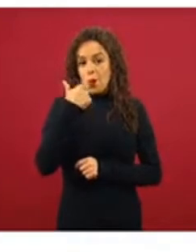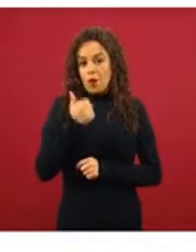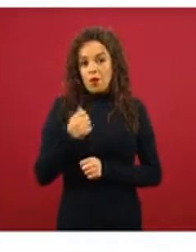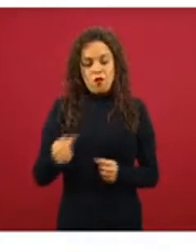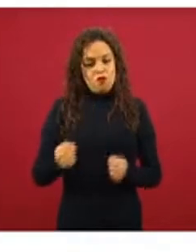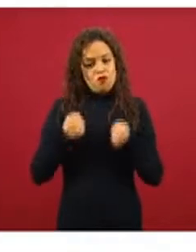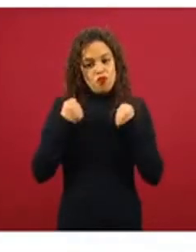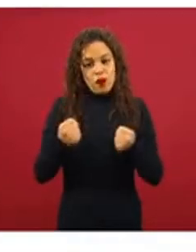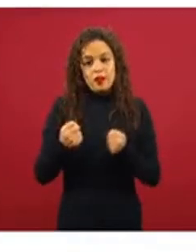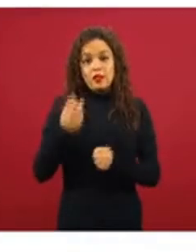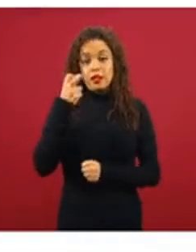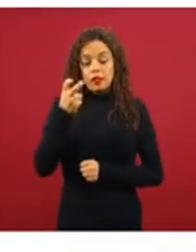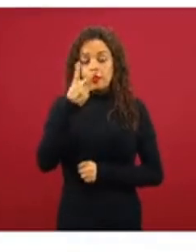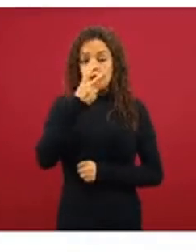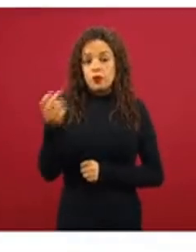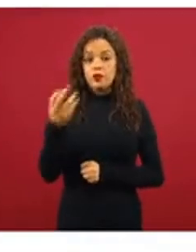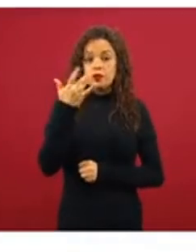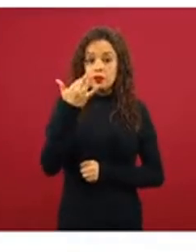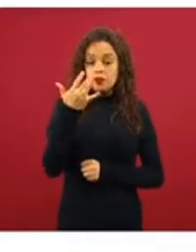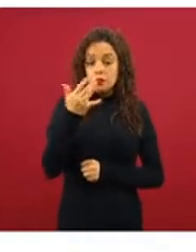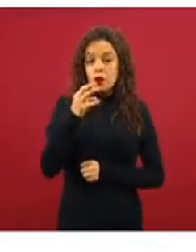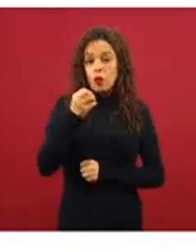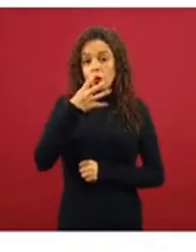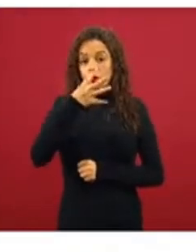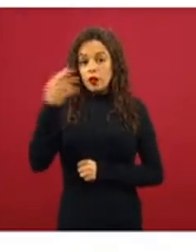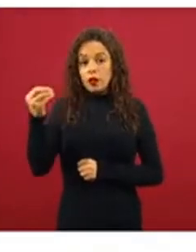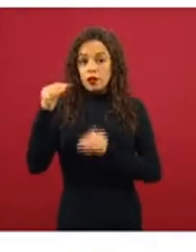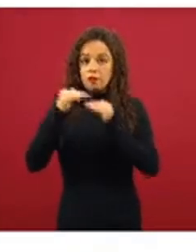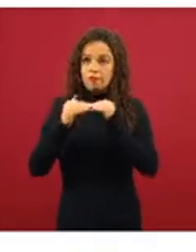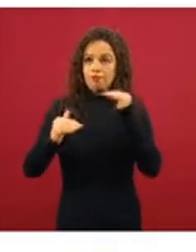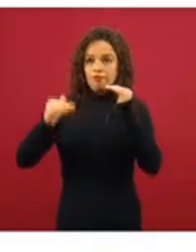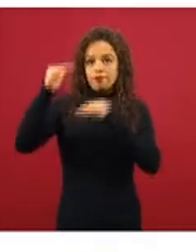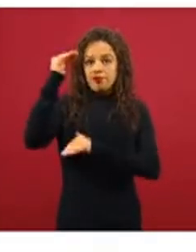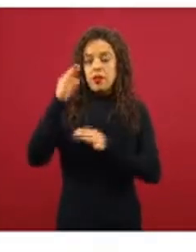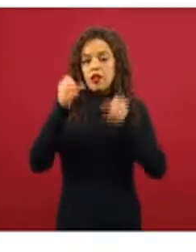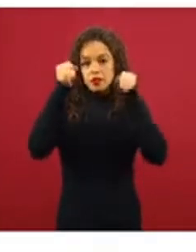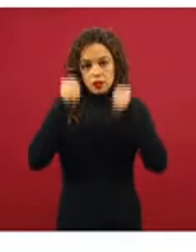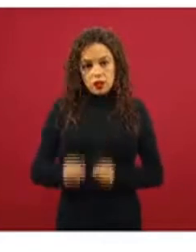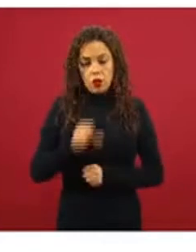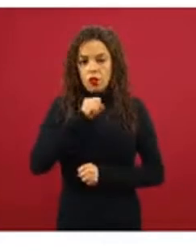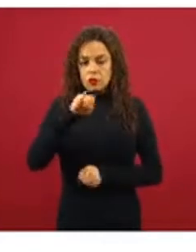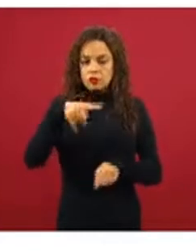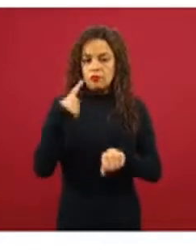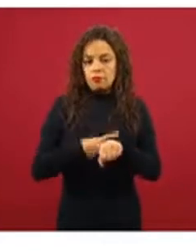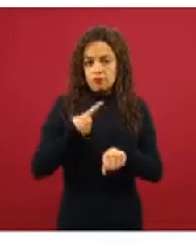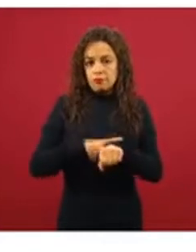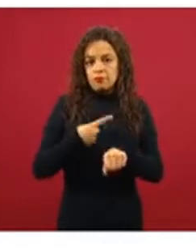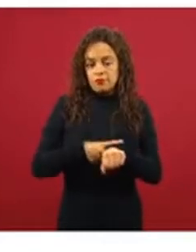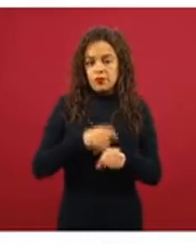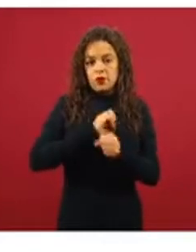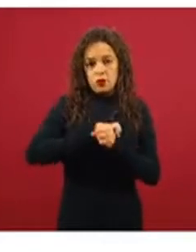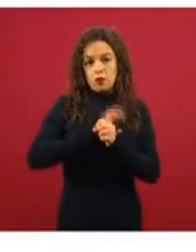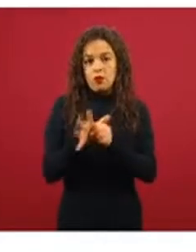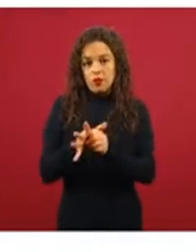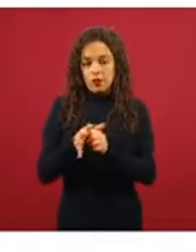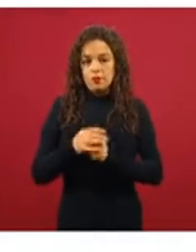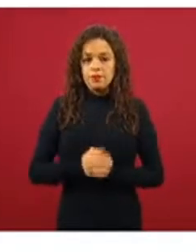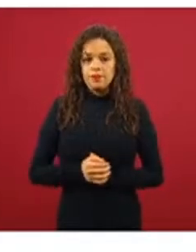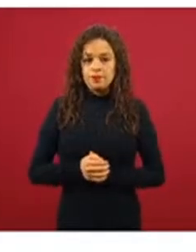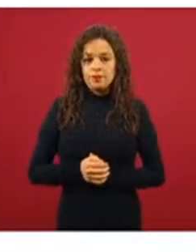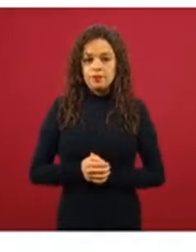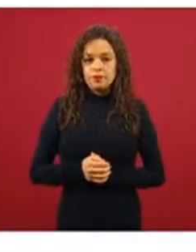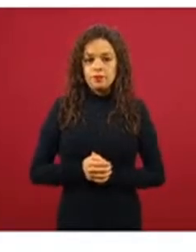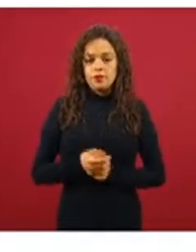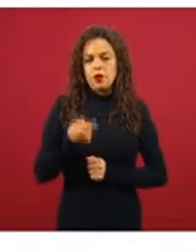los 250, 500 casos ya confirmados en cada una de estas entidades, y ya son pocas las entidades federativas que